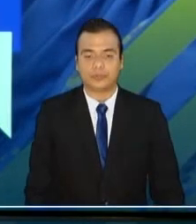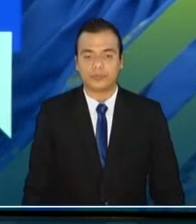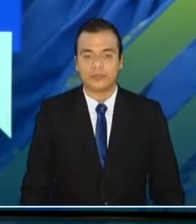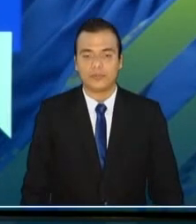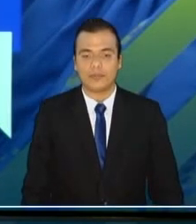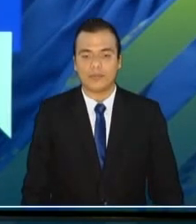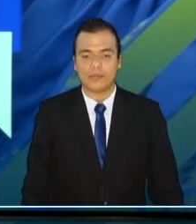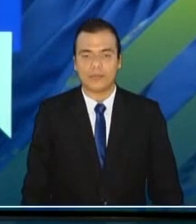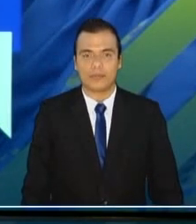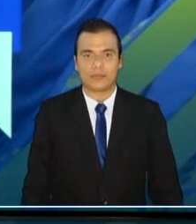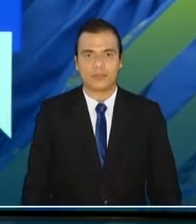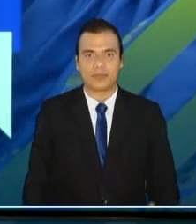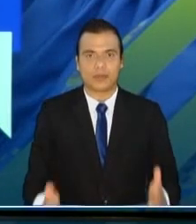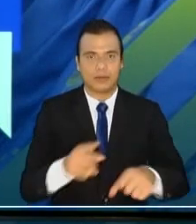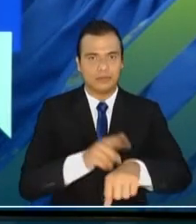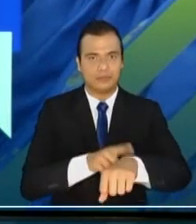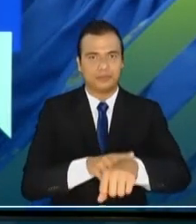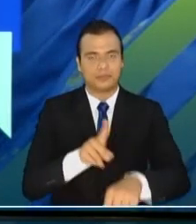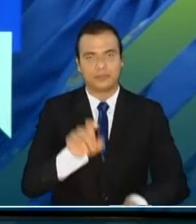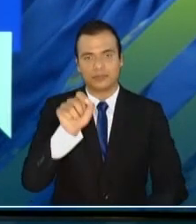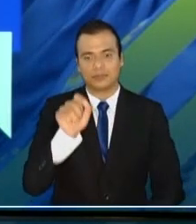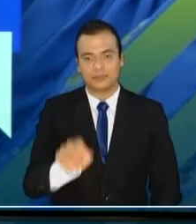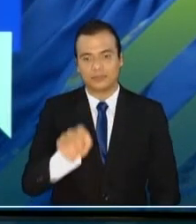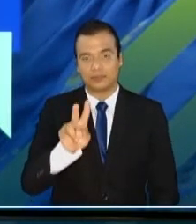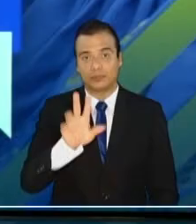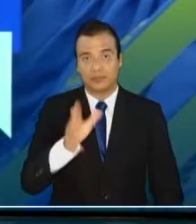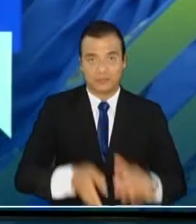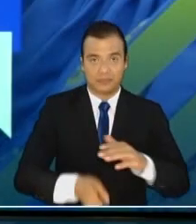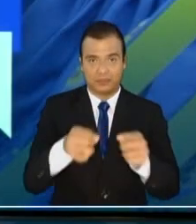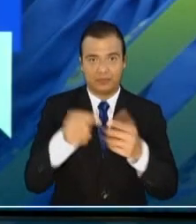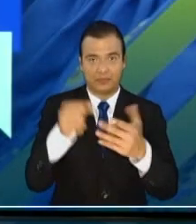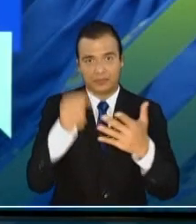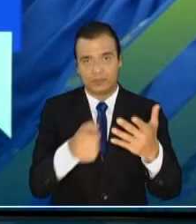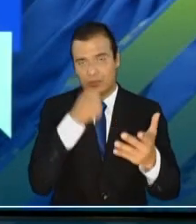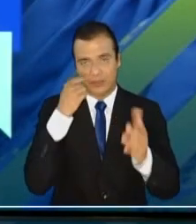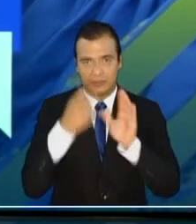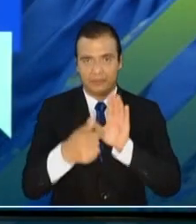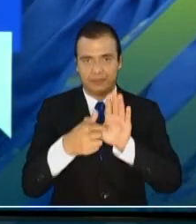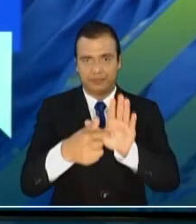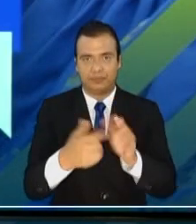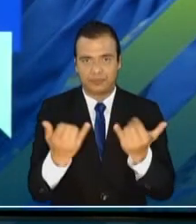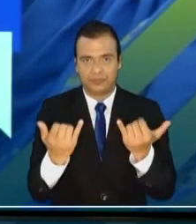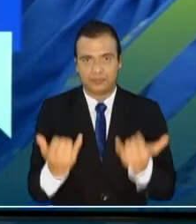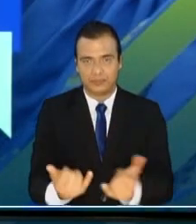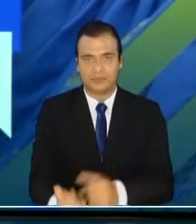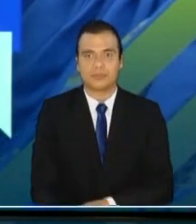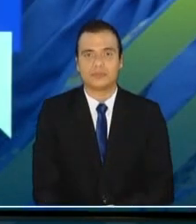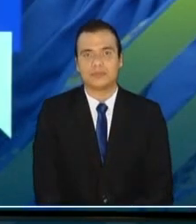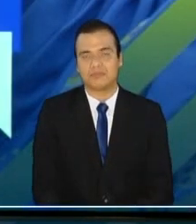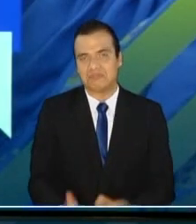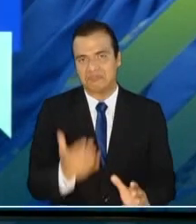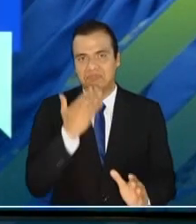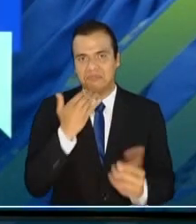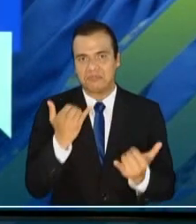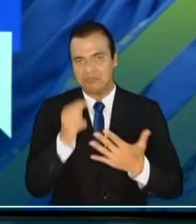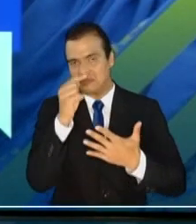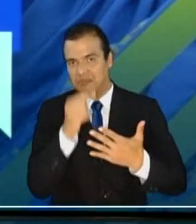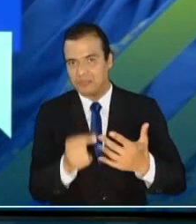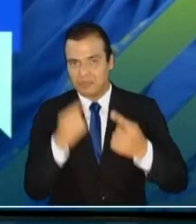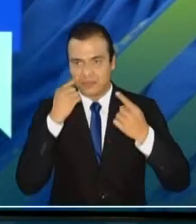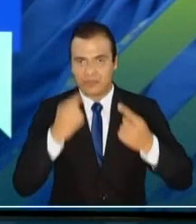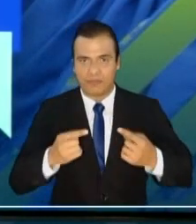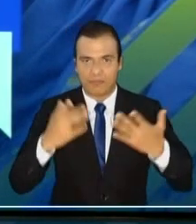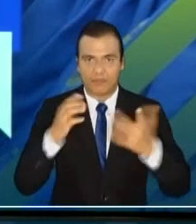Y a la 1:24 de la tarde continuamos con más noticias en 90 minutos y es momento de darle paso a Laura Velandia con todas las